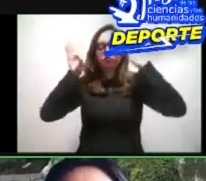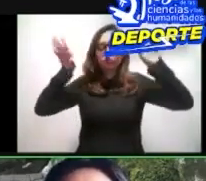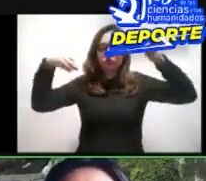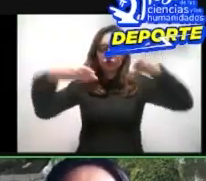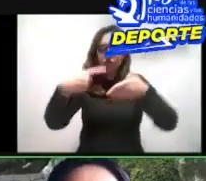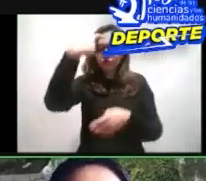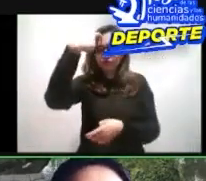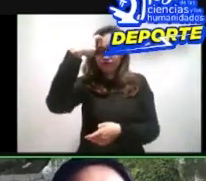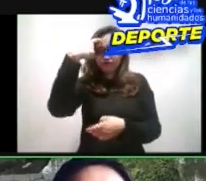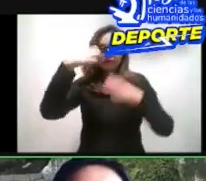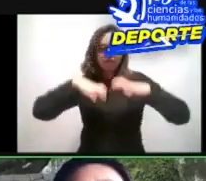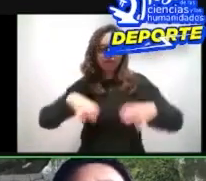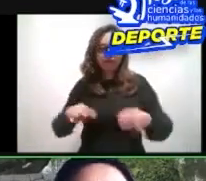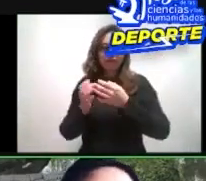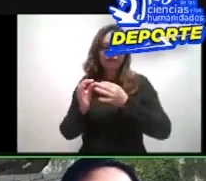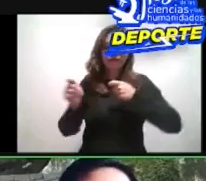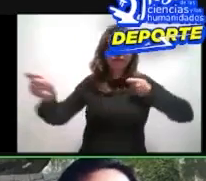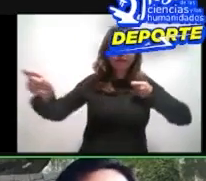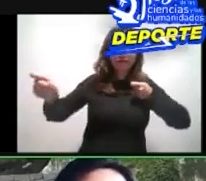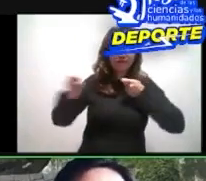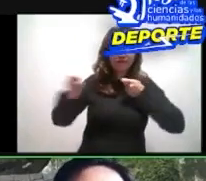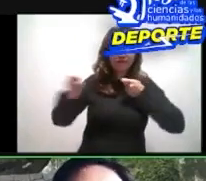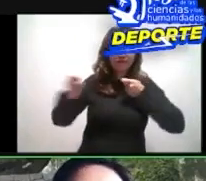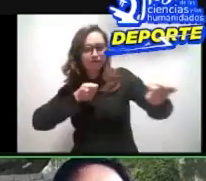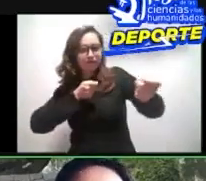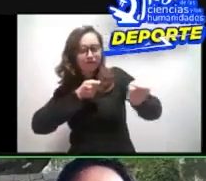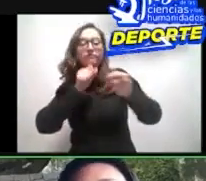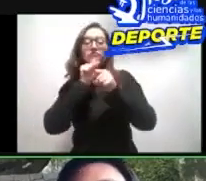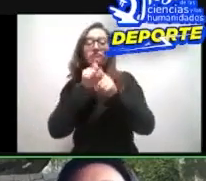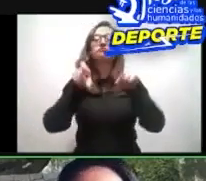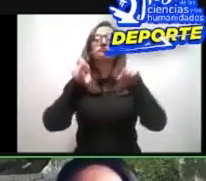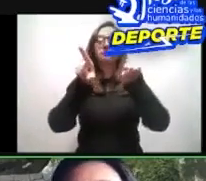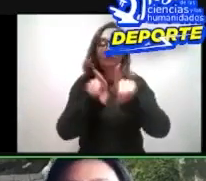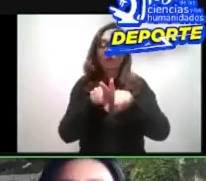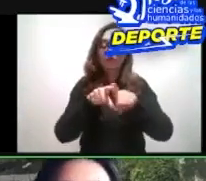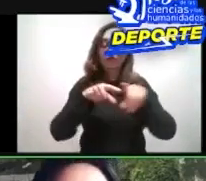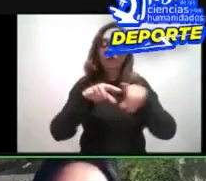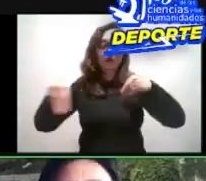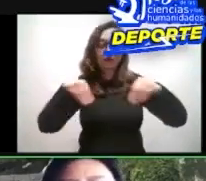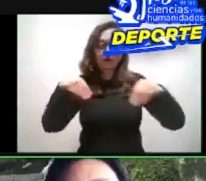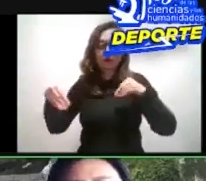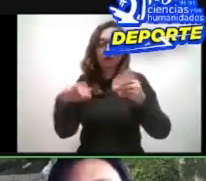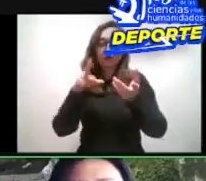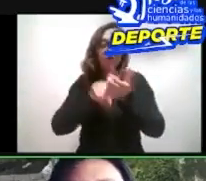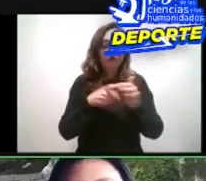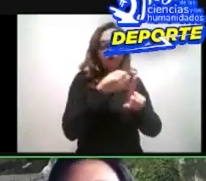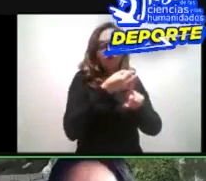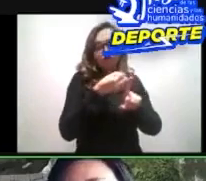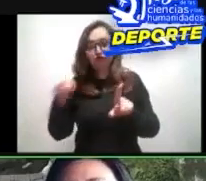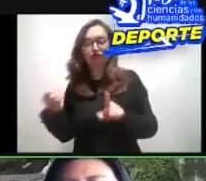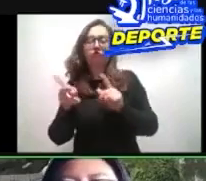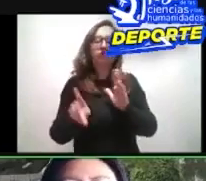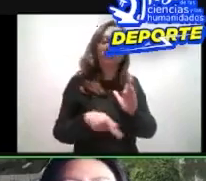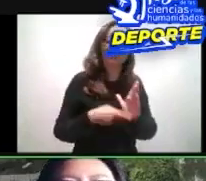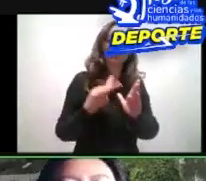estiramiento musculoesquelético, los movimientos diafragmáticos, pero también los movimientos organizados. Por eso es que se hace como